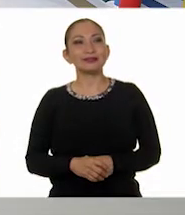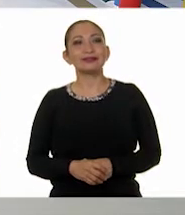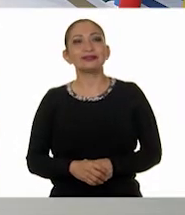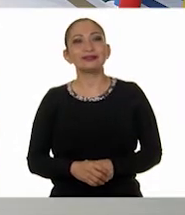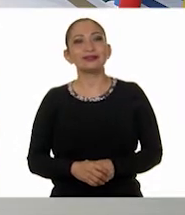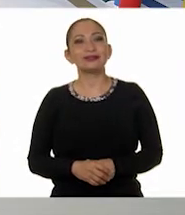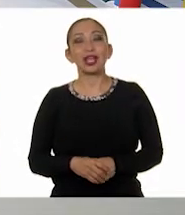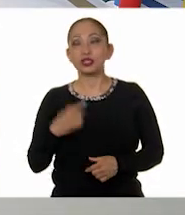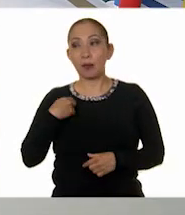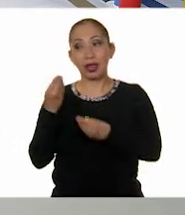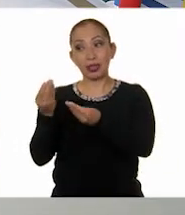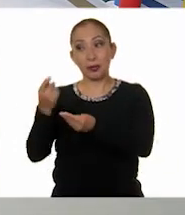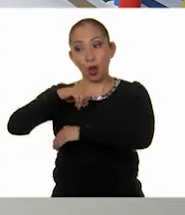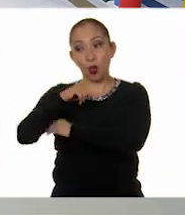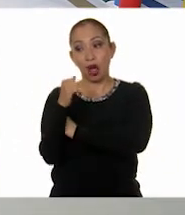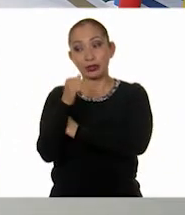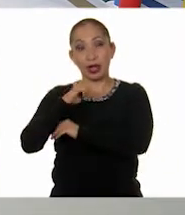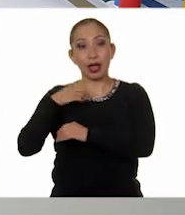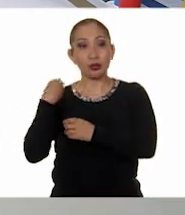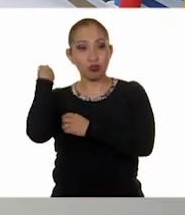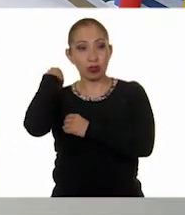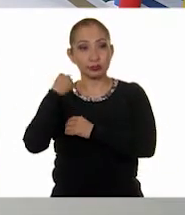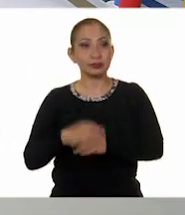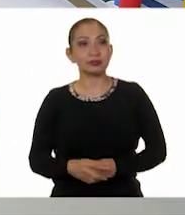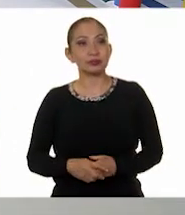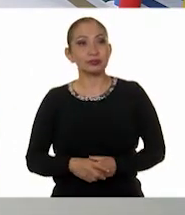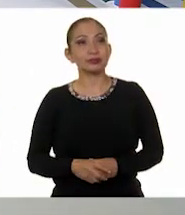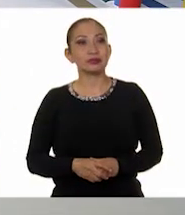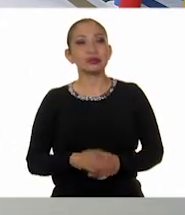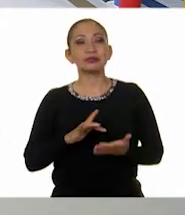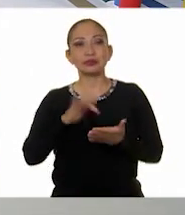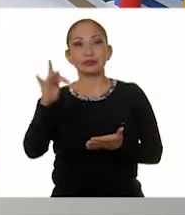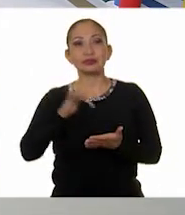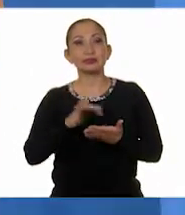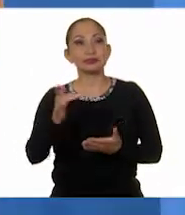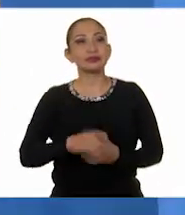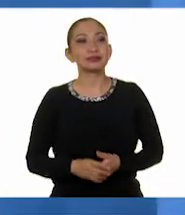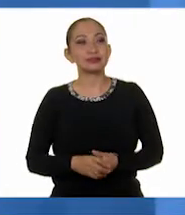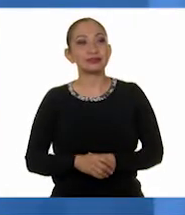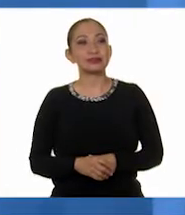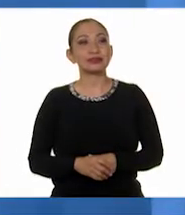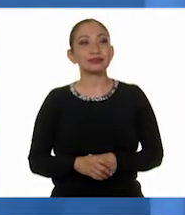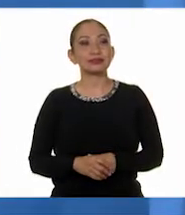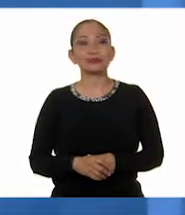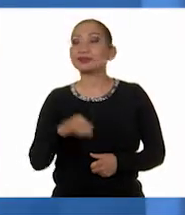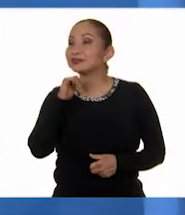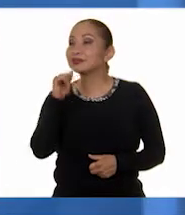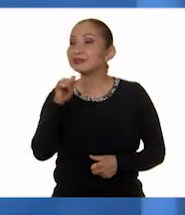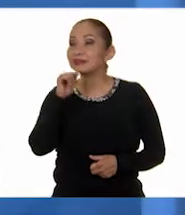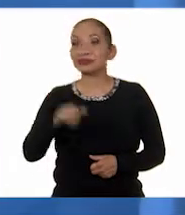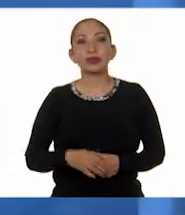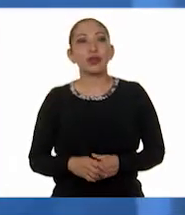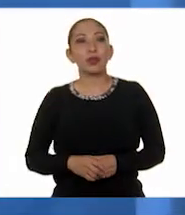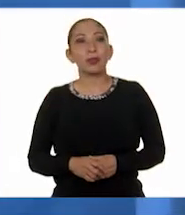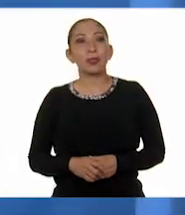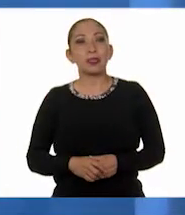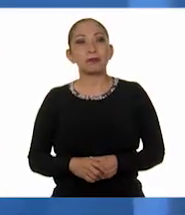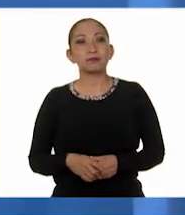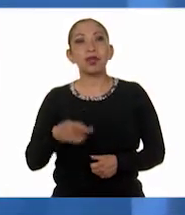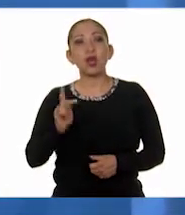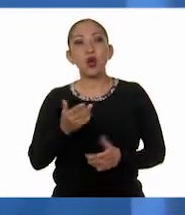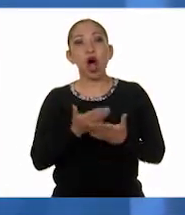lado y te lo voy a dar para que lo guardes en tu mochilita. Sí, aquí lo voy a poner. Sí, muchas gracias. Gracias. De nada, hable. Pero ya